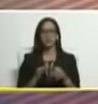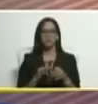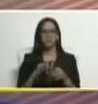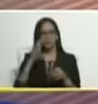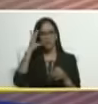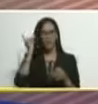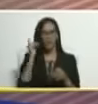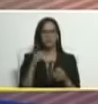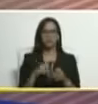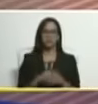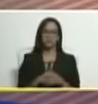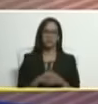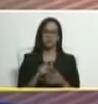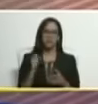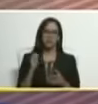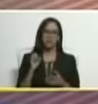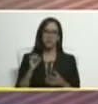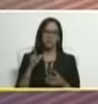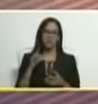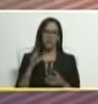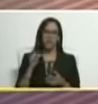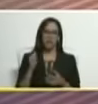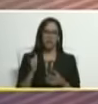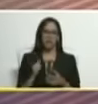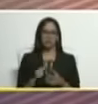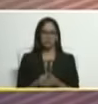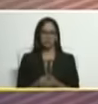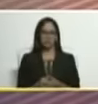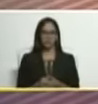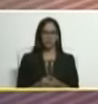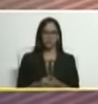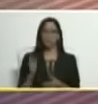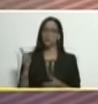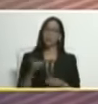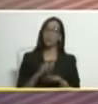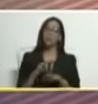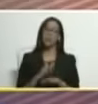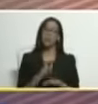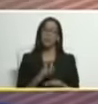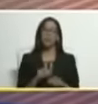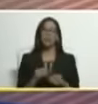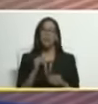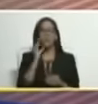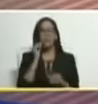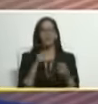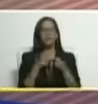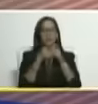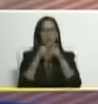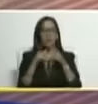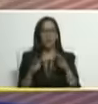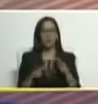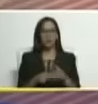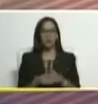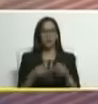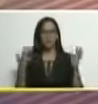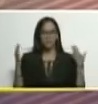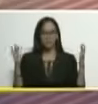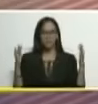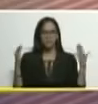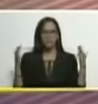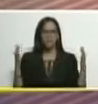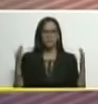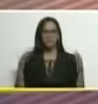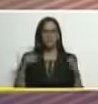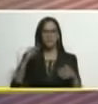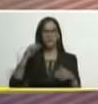Delcy, de Yesea, Alfred Nazaret, tú como ministro experto en el lenguaje, vamos a darle un aplauso a Alfred Nazaret